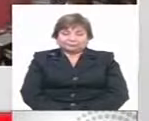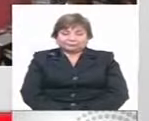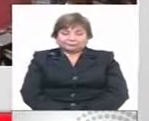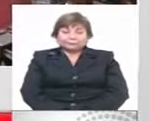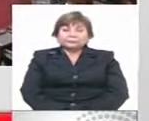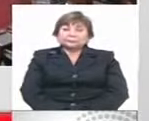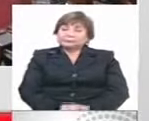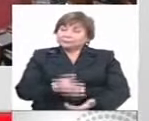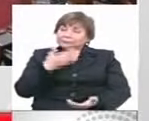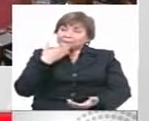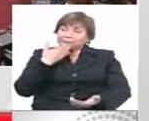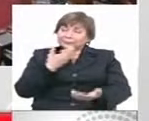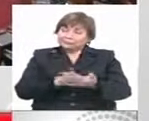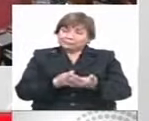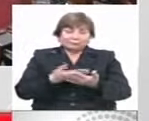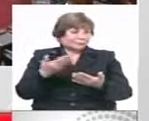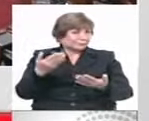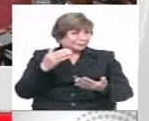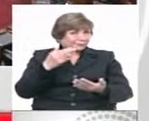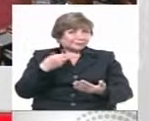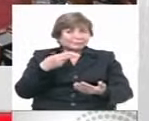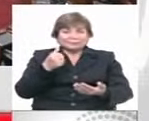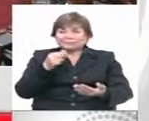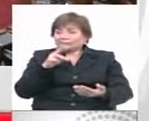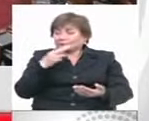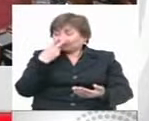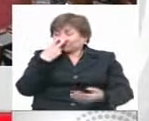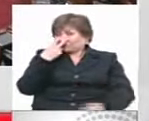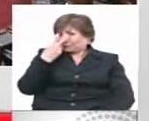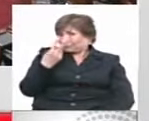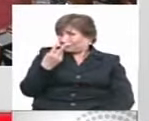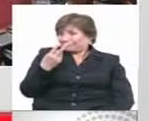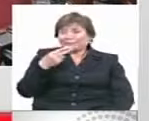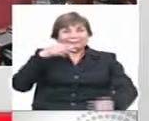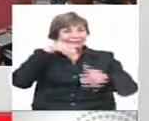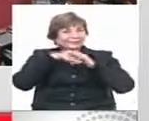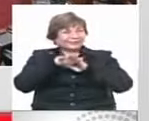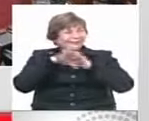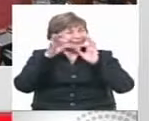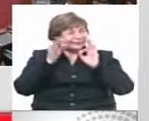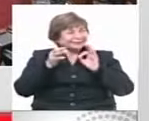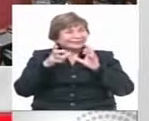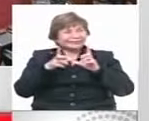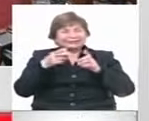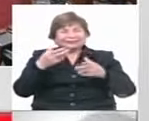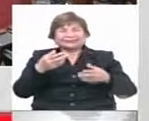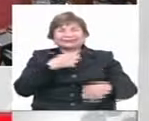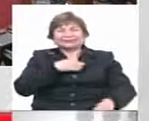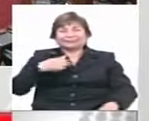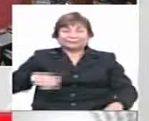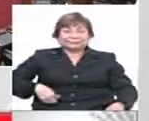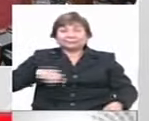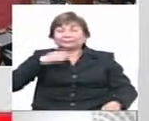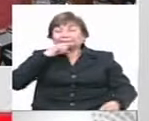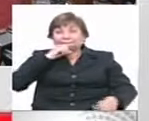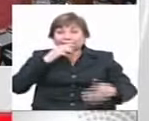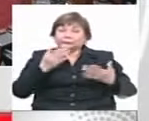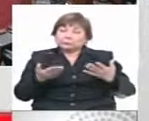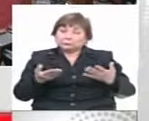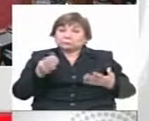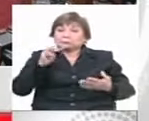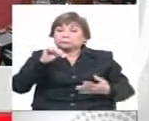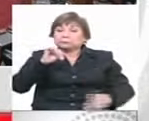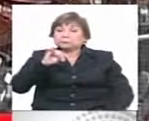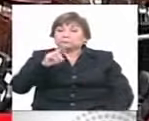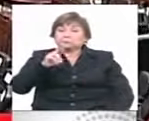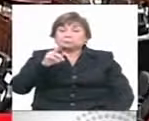Bien, muchas gracias, Harumi. Entonces ahí veíamos el ingreso en vivo de la presidenta del Consejo de Ministros, Mirta